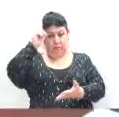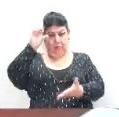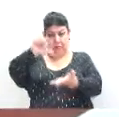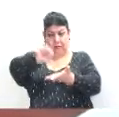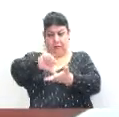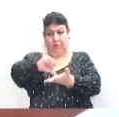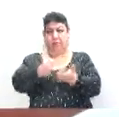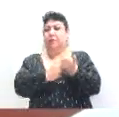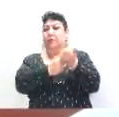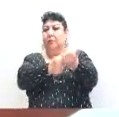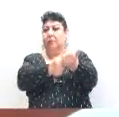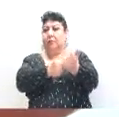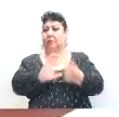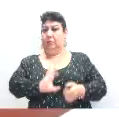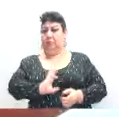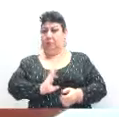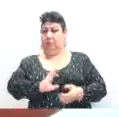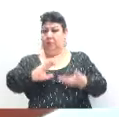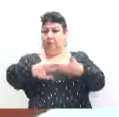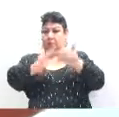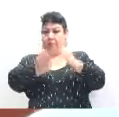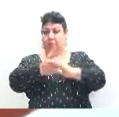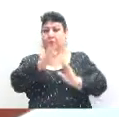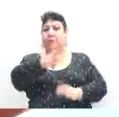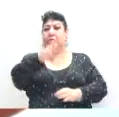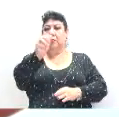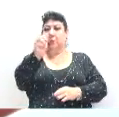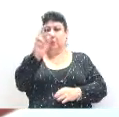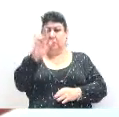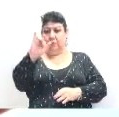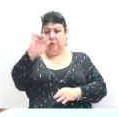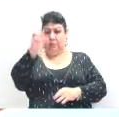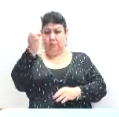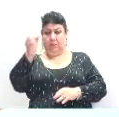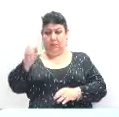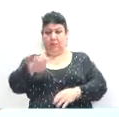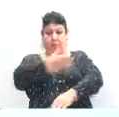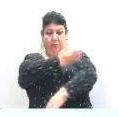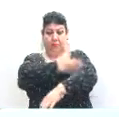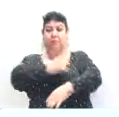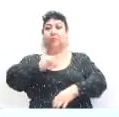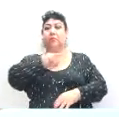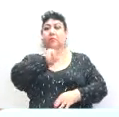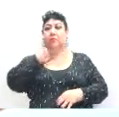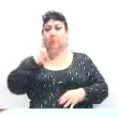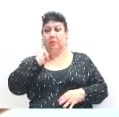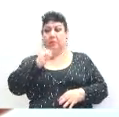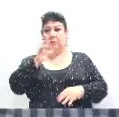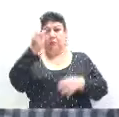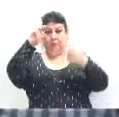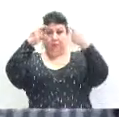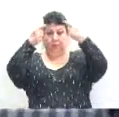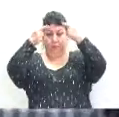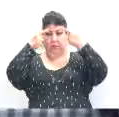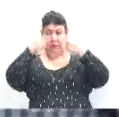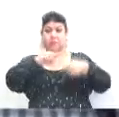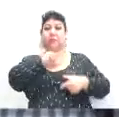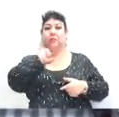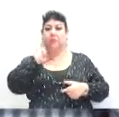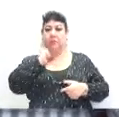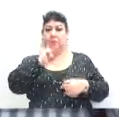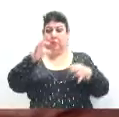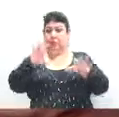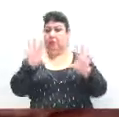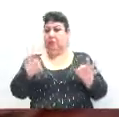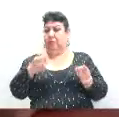CUET, Centro de Apoyo Tecnológico de Capacitación en las comunidades El Paraíso y Santa María de la Manga del Cura, con la Arquidiócesis de